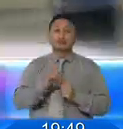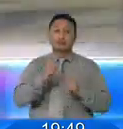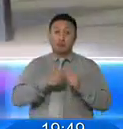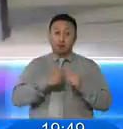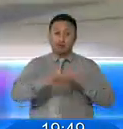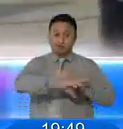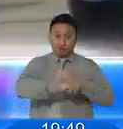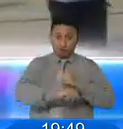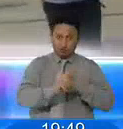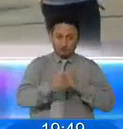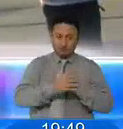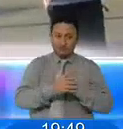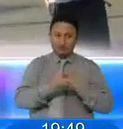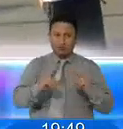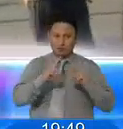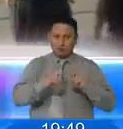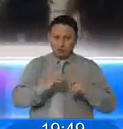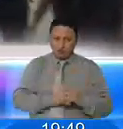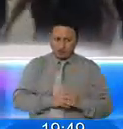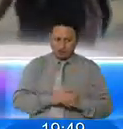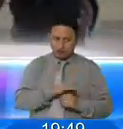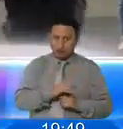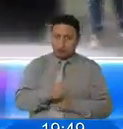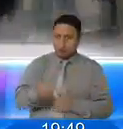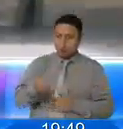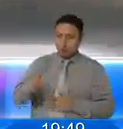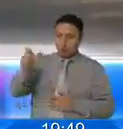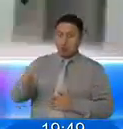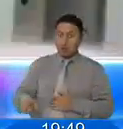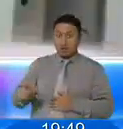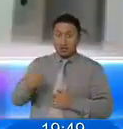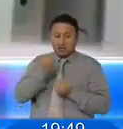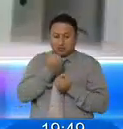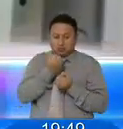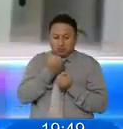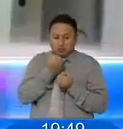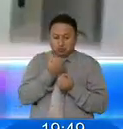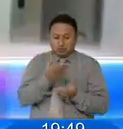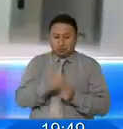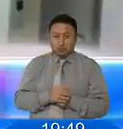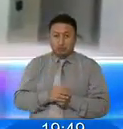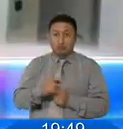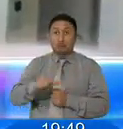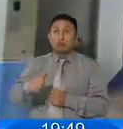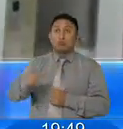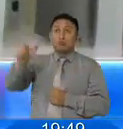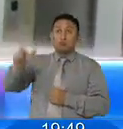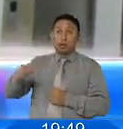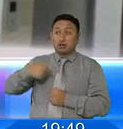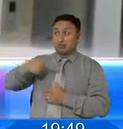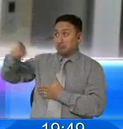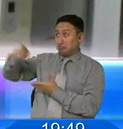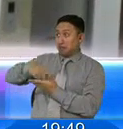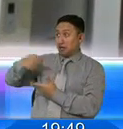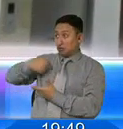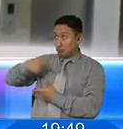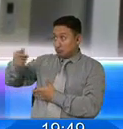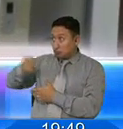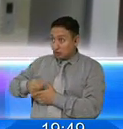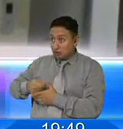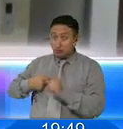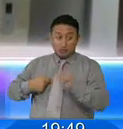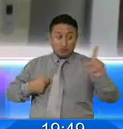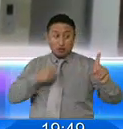pero la investigación va más allá con una confesión del detenido. Fue contratado para tomar